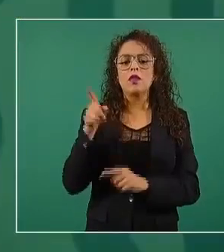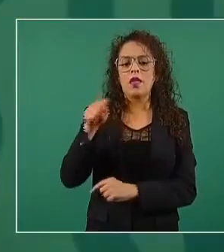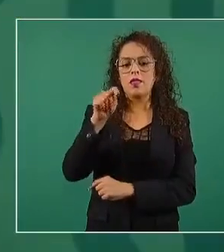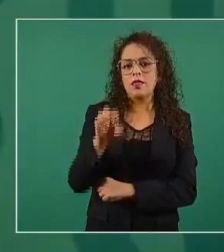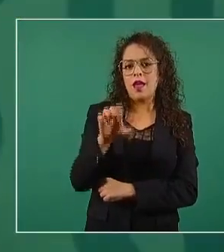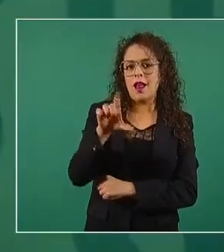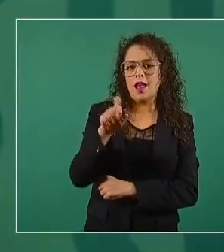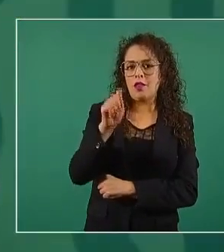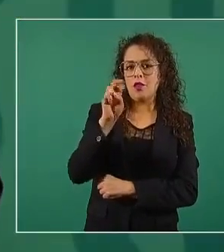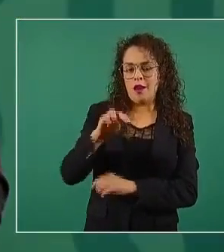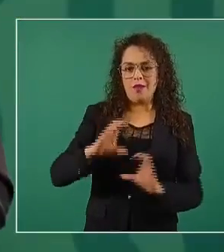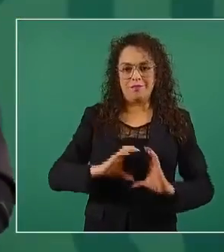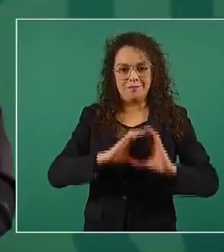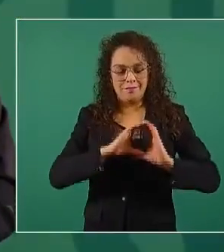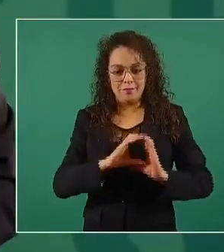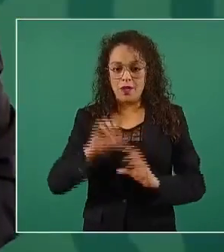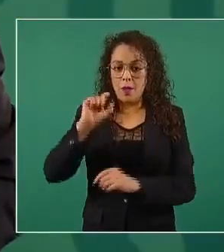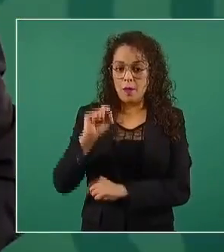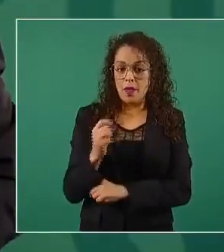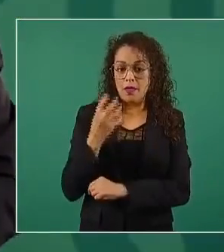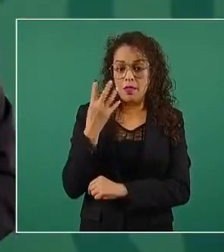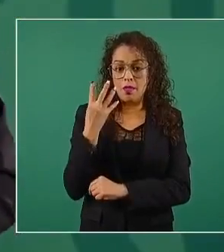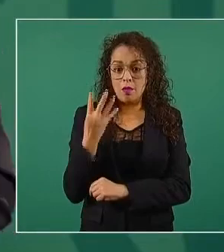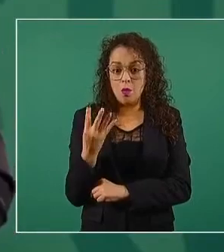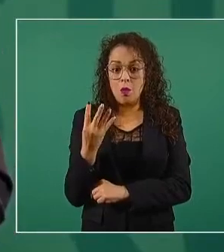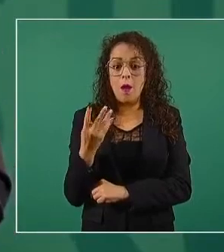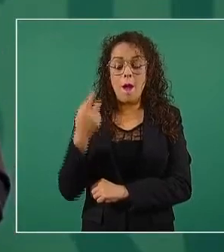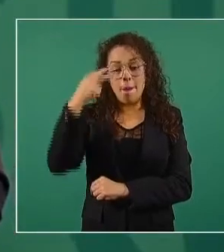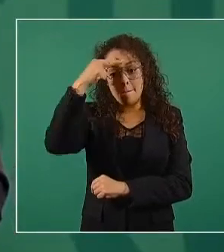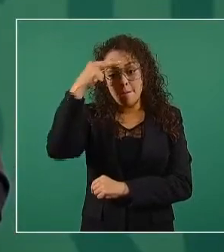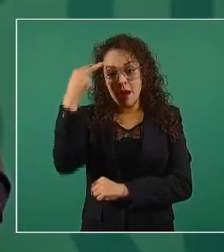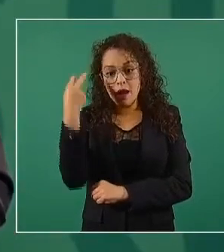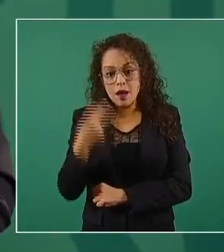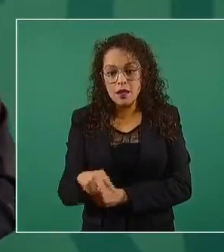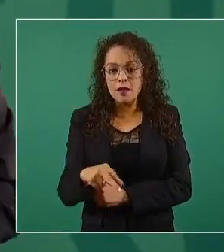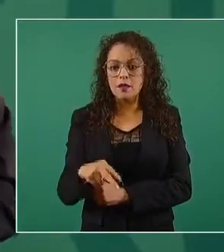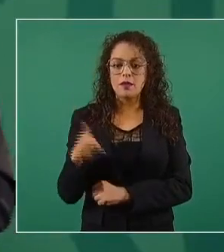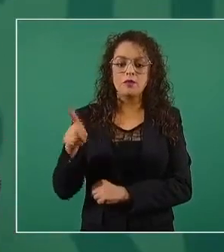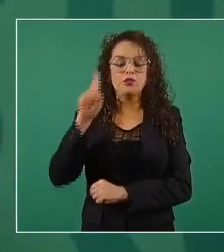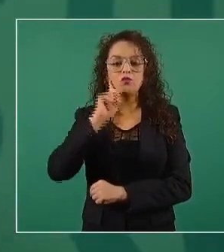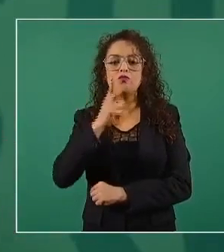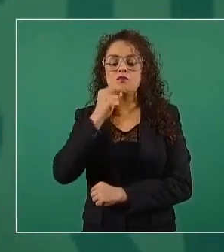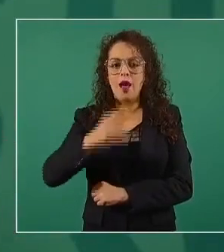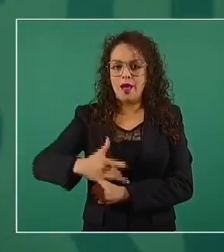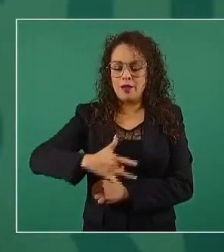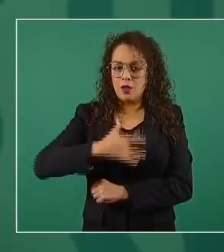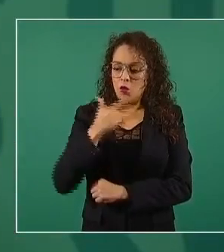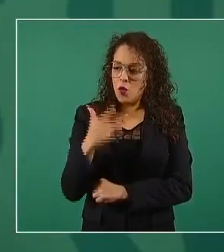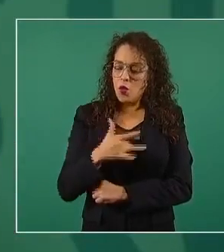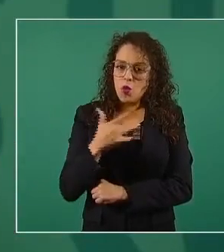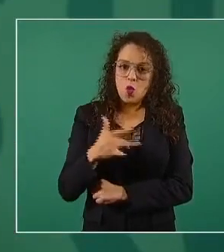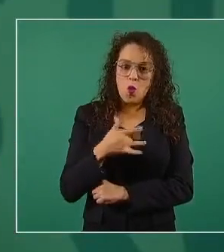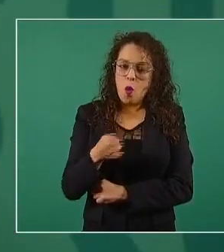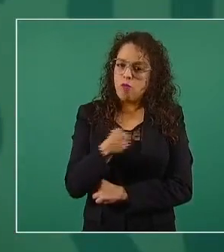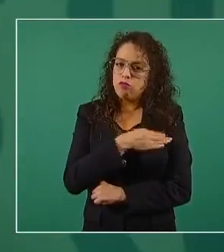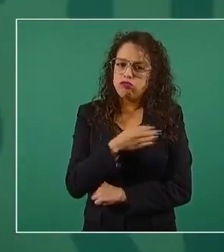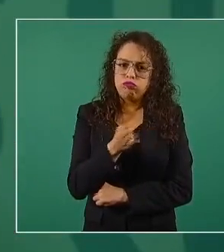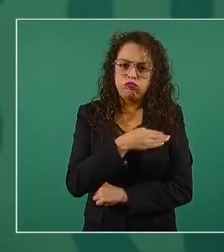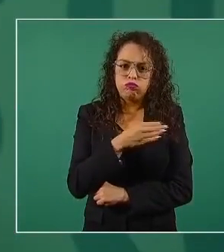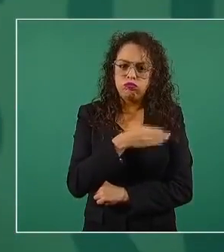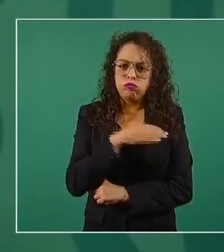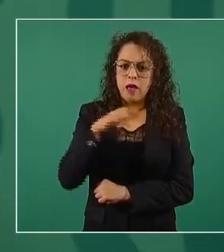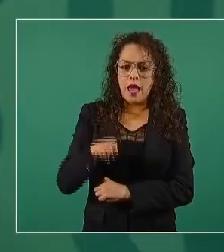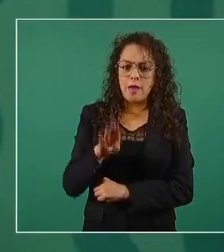24 mexicanos y mexicanas generosos y sensibles. Hoy están aquí presentes Emilio Azcárraga